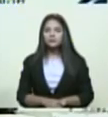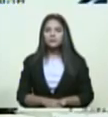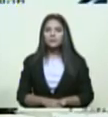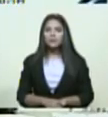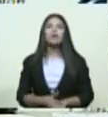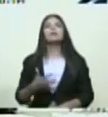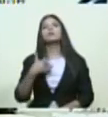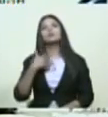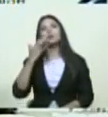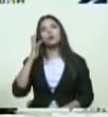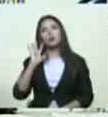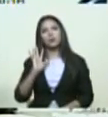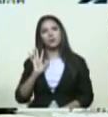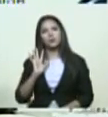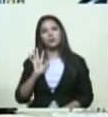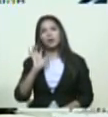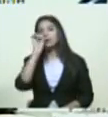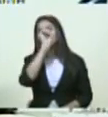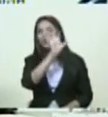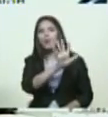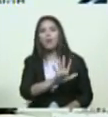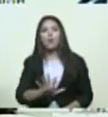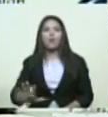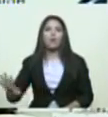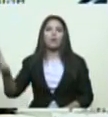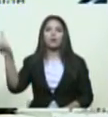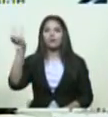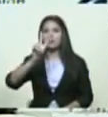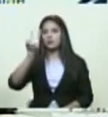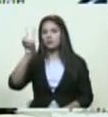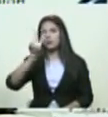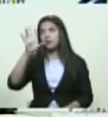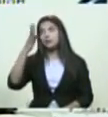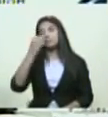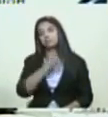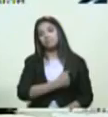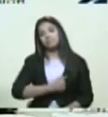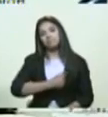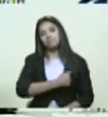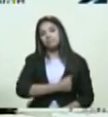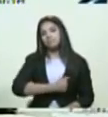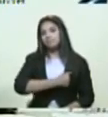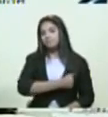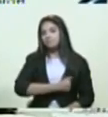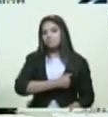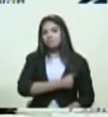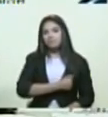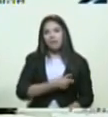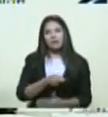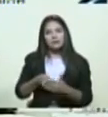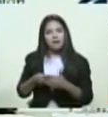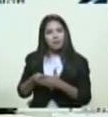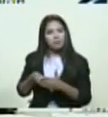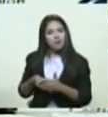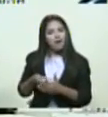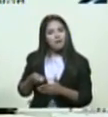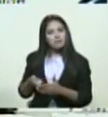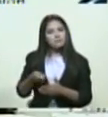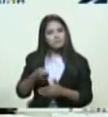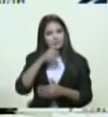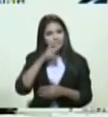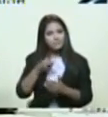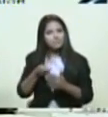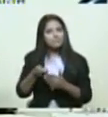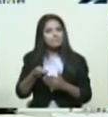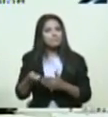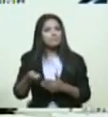yo creo que en toda Venezuela, lamentablemente, ese fenómeno donde funcionarios